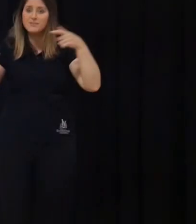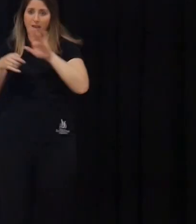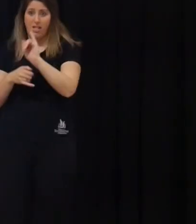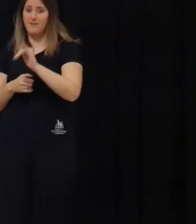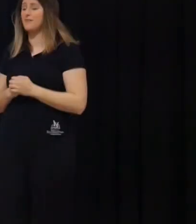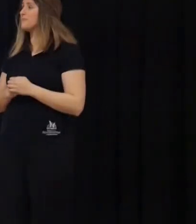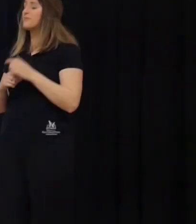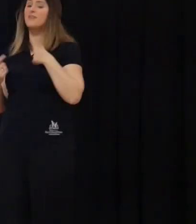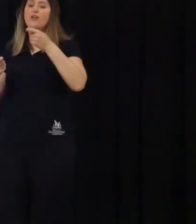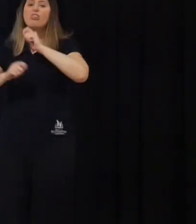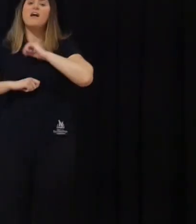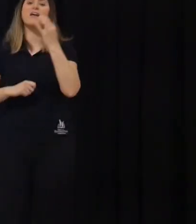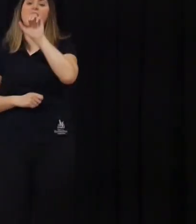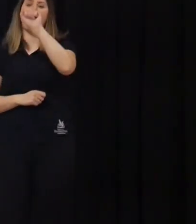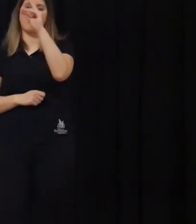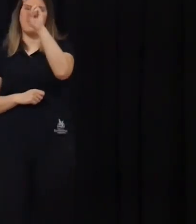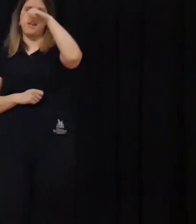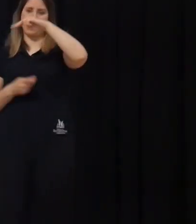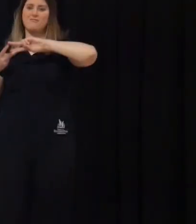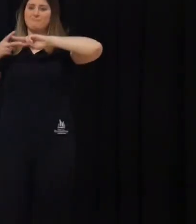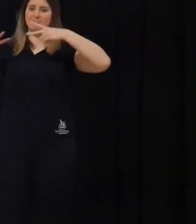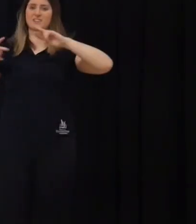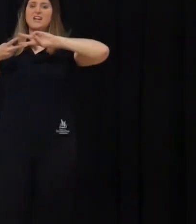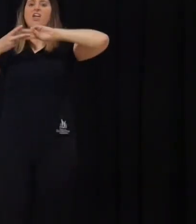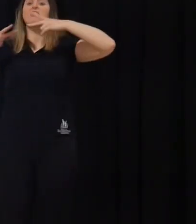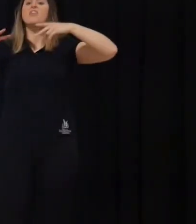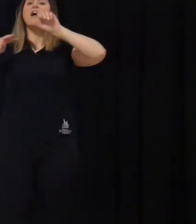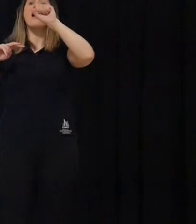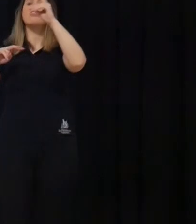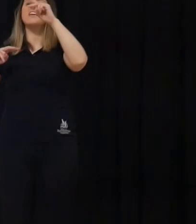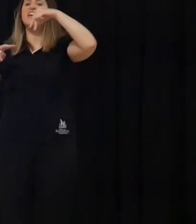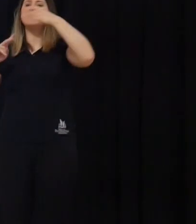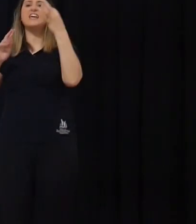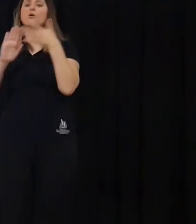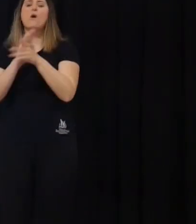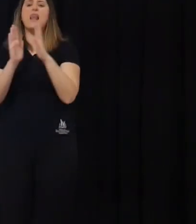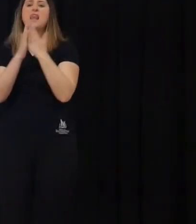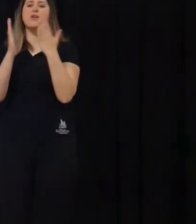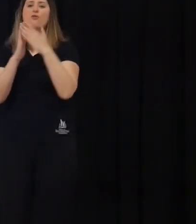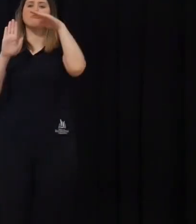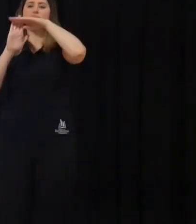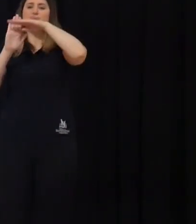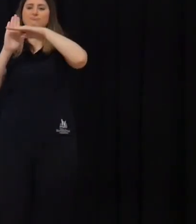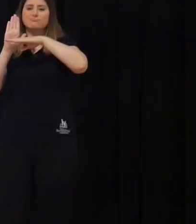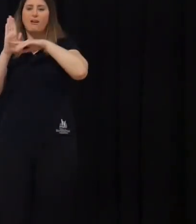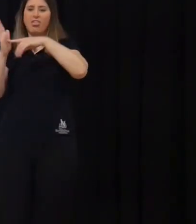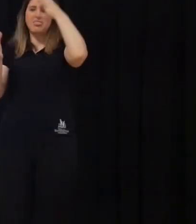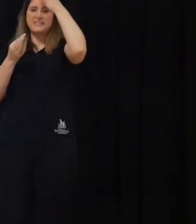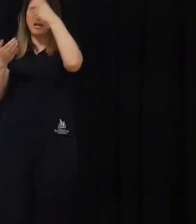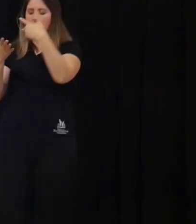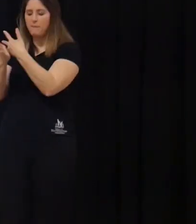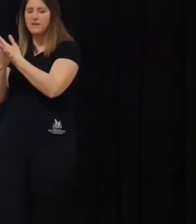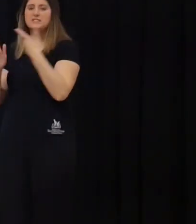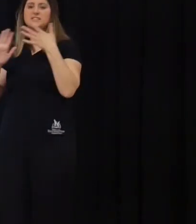Miren ustedes, el ADN es nuestro libro de instrucciones. Es lo que